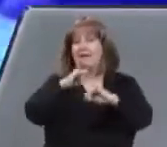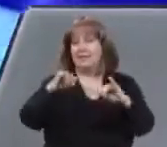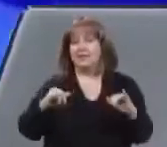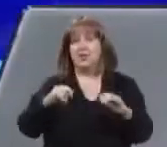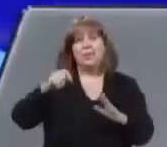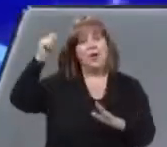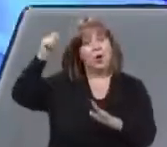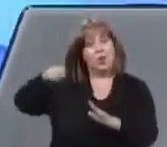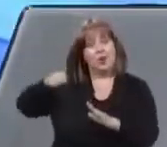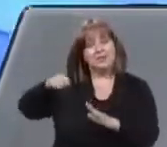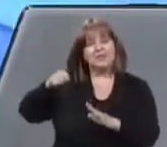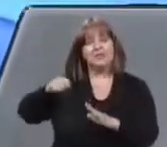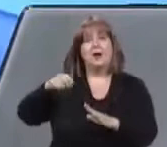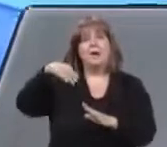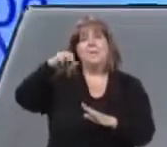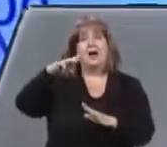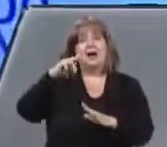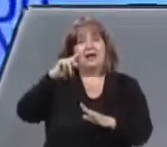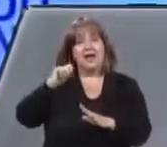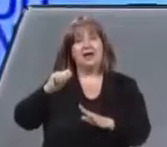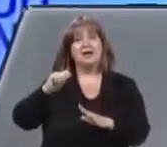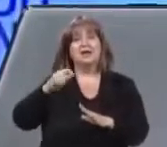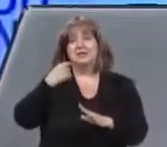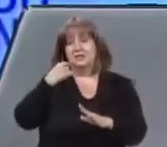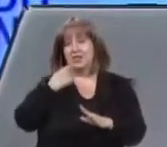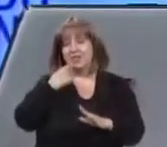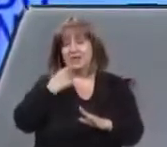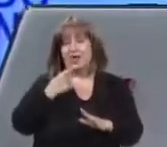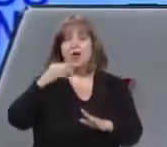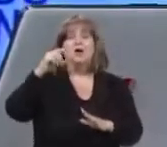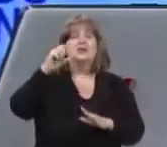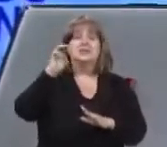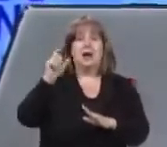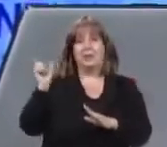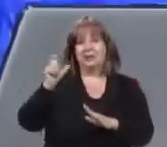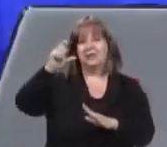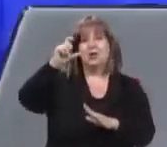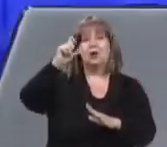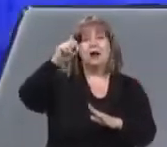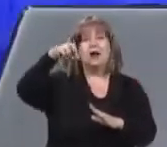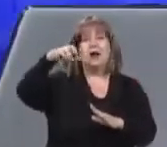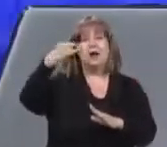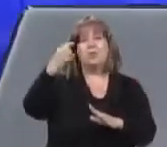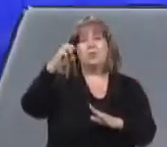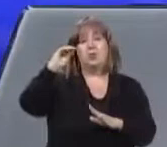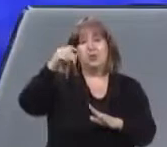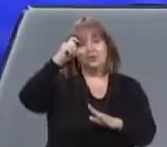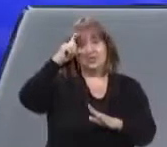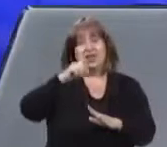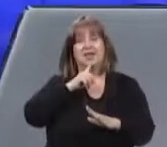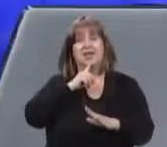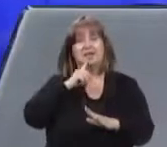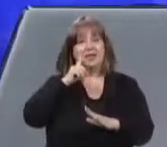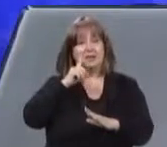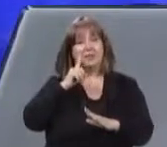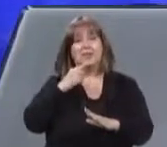la jueza María Eugenia Capuchetti ya dio la orden del procesamiento para ambos, tanto para Sabac Montiel como Brenda